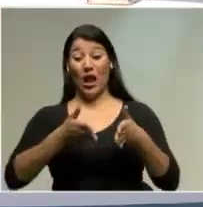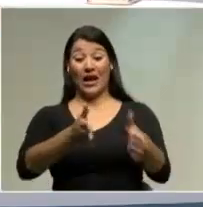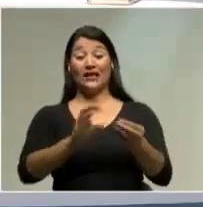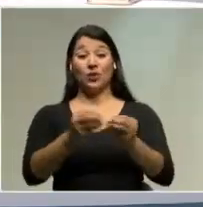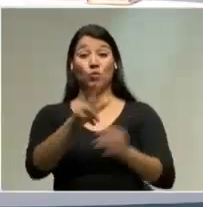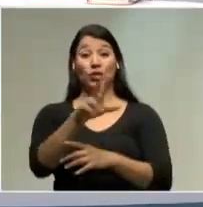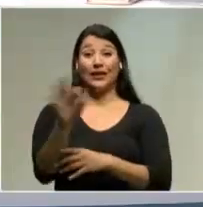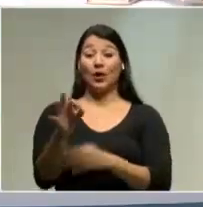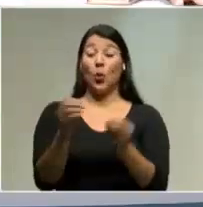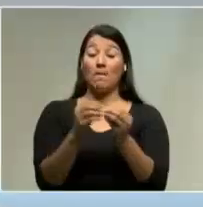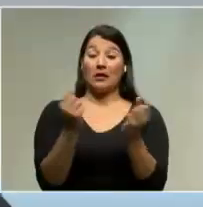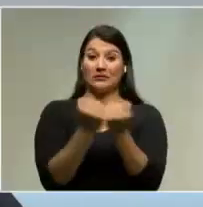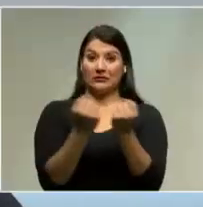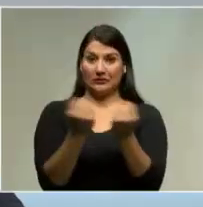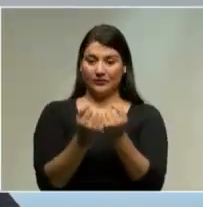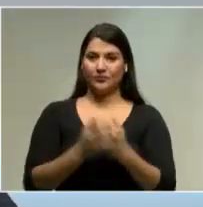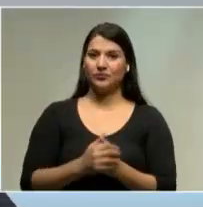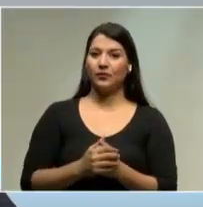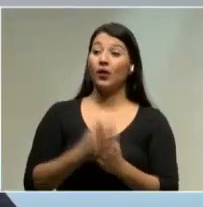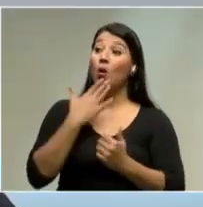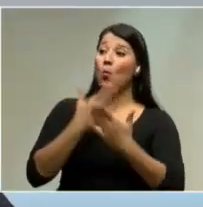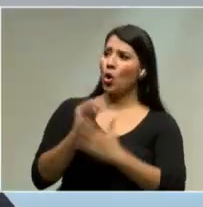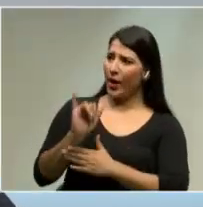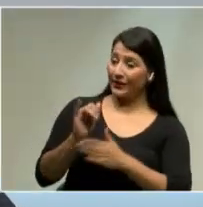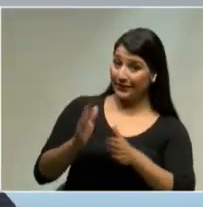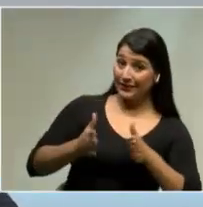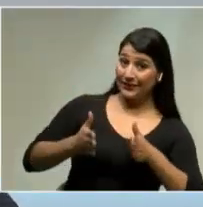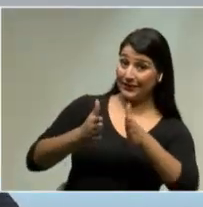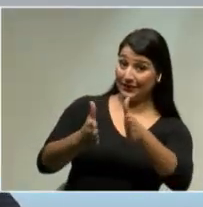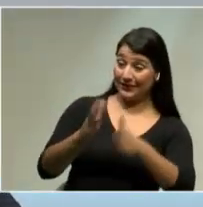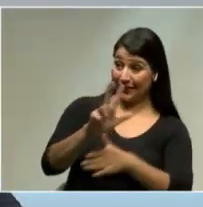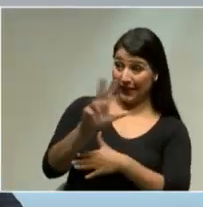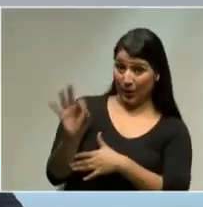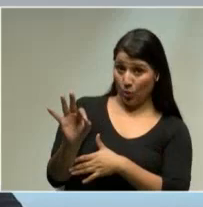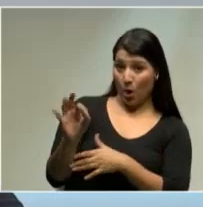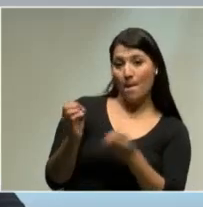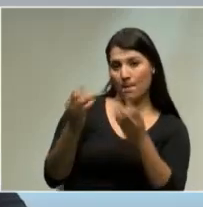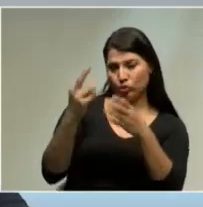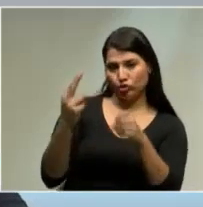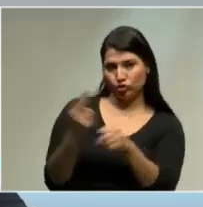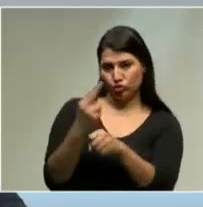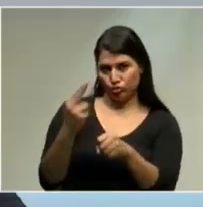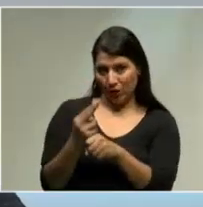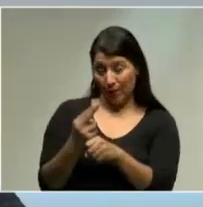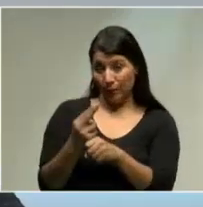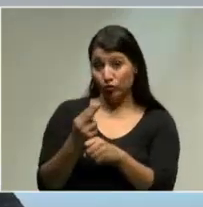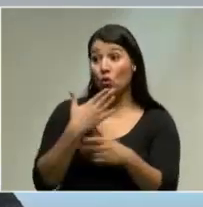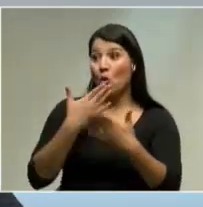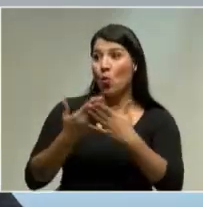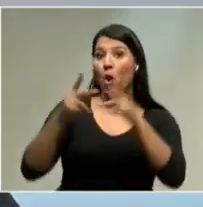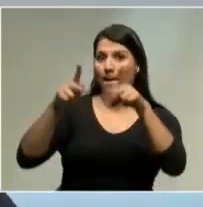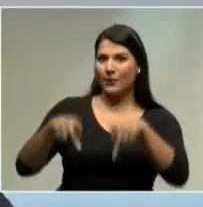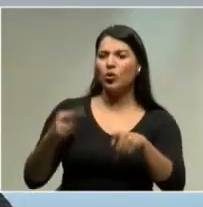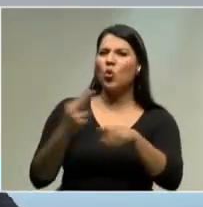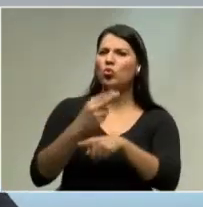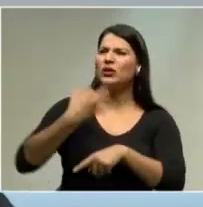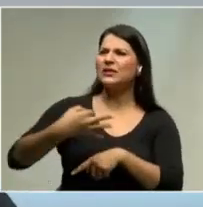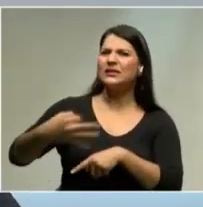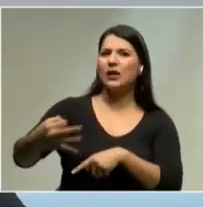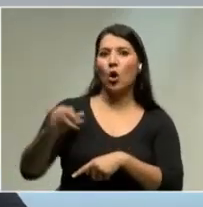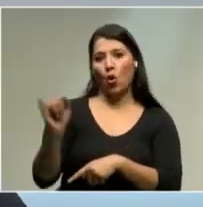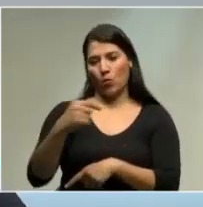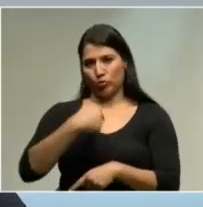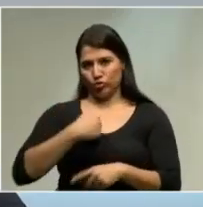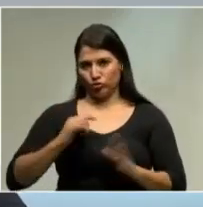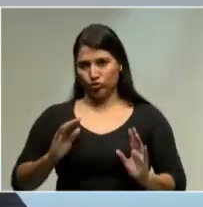más importantes de nuestro país. Precisamente, Melissa, bueno, esta ruta de circunvalación que muchos hemos utilizado, incluso, bueno, personas que lo utilizan a diario, como lo es mi